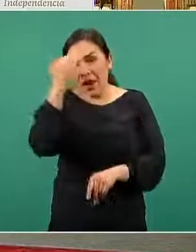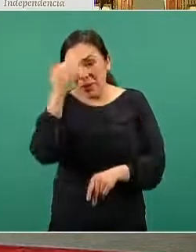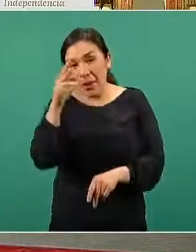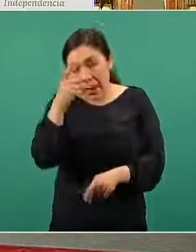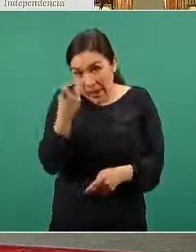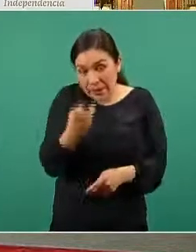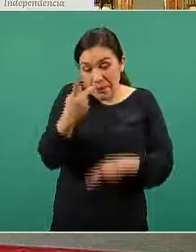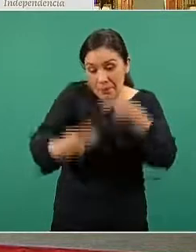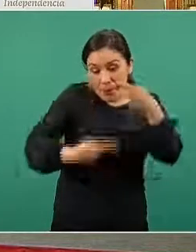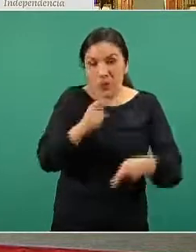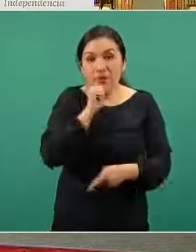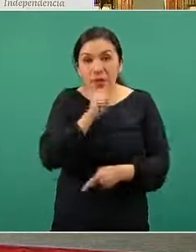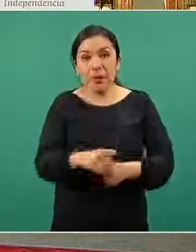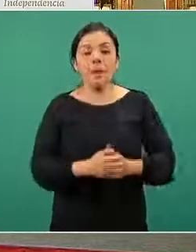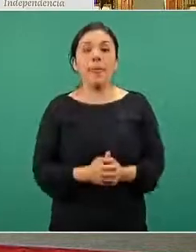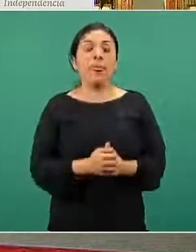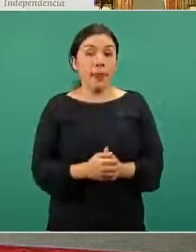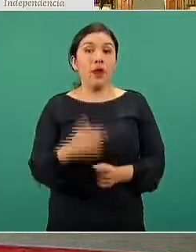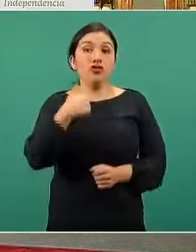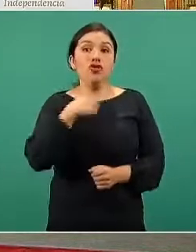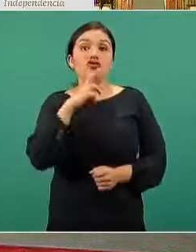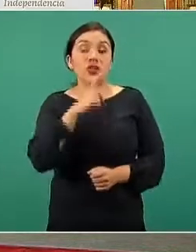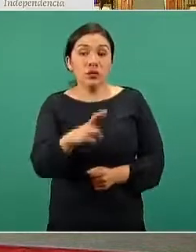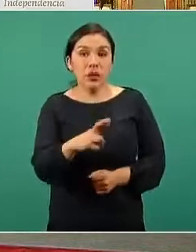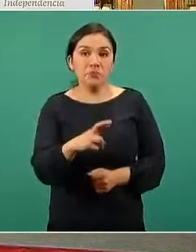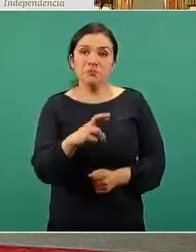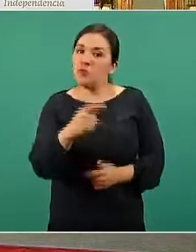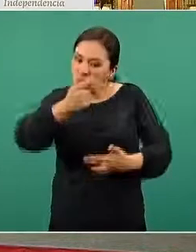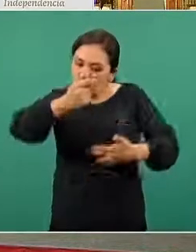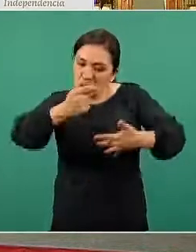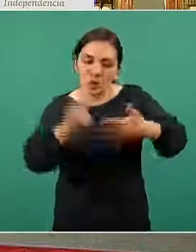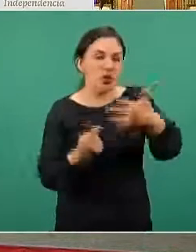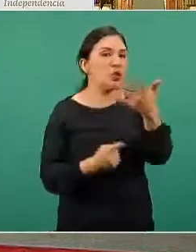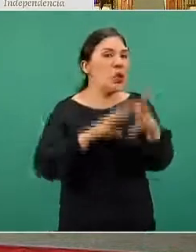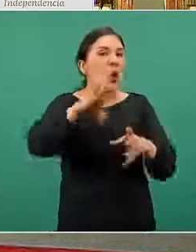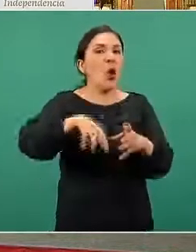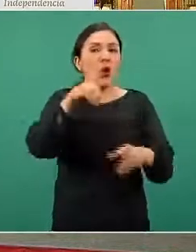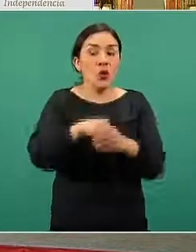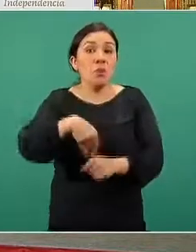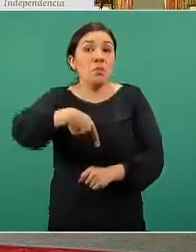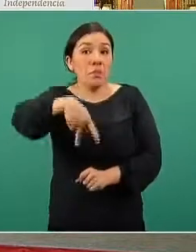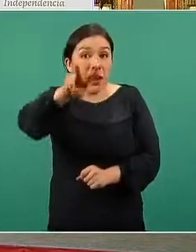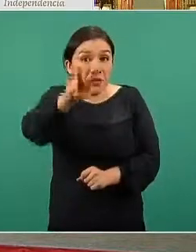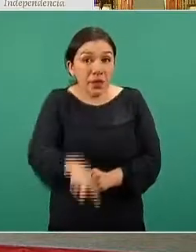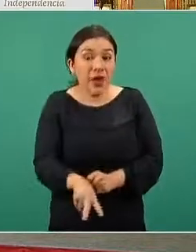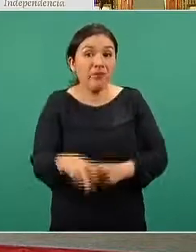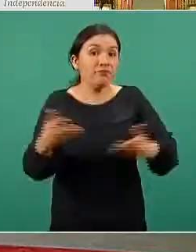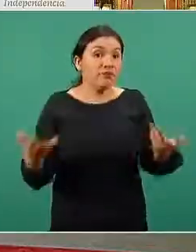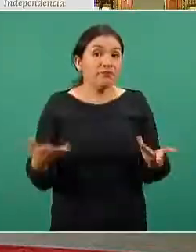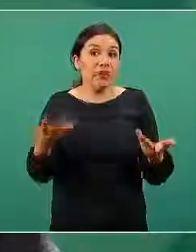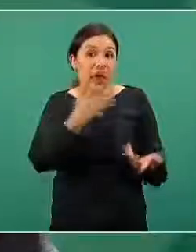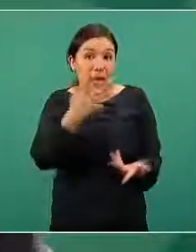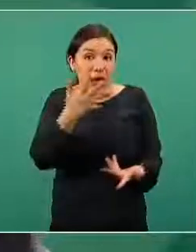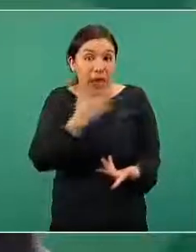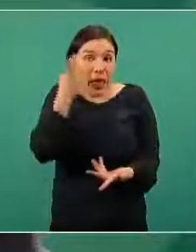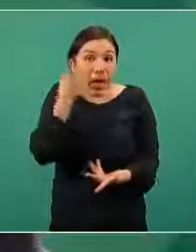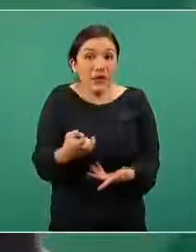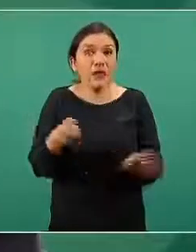por esta pregunta. La respuesta es todas las anteriores, pero efectivamente estamos